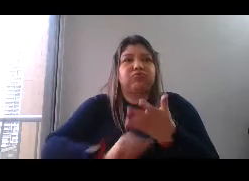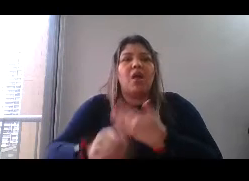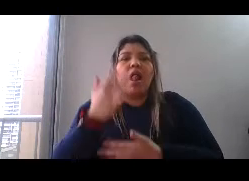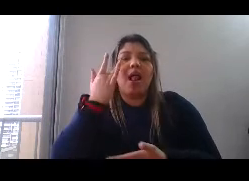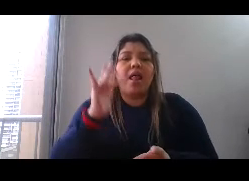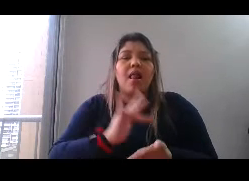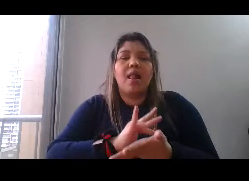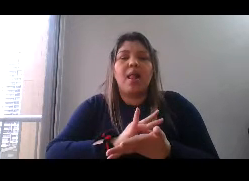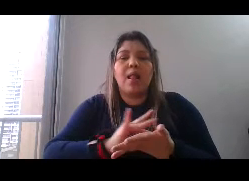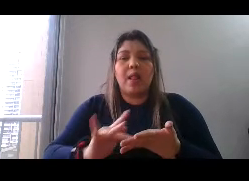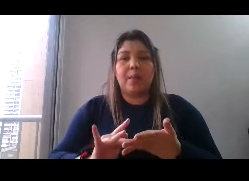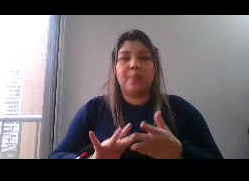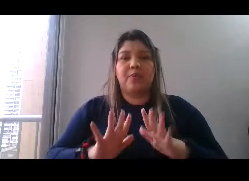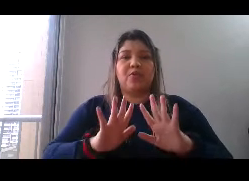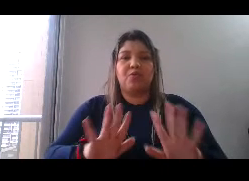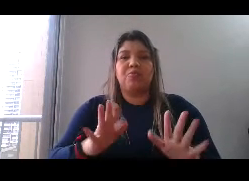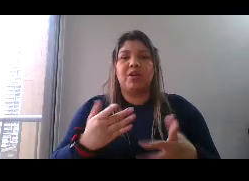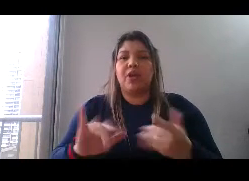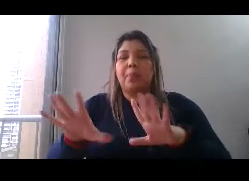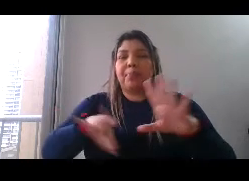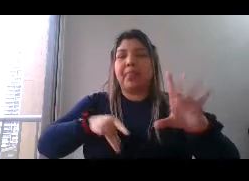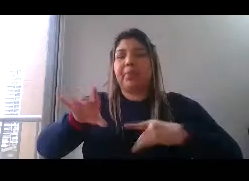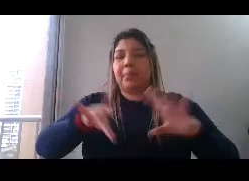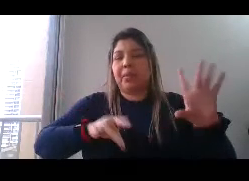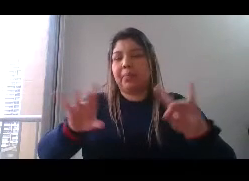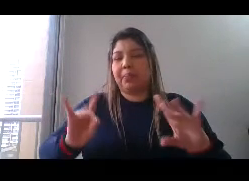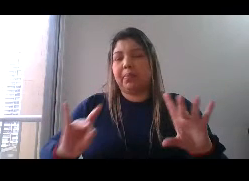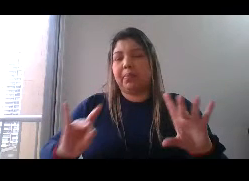por COVID-19 o SARS-CoV-2.